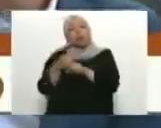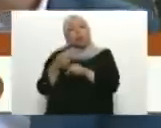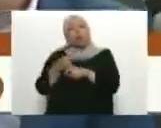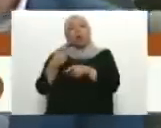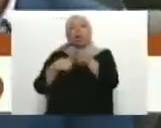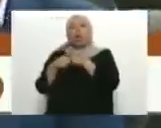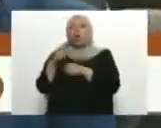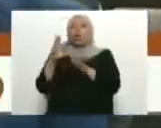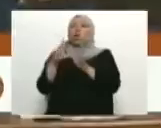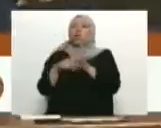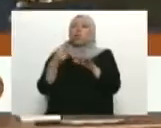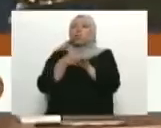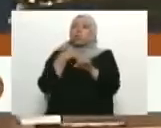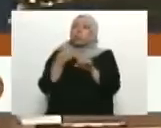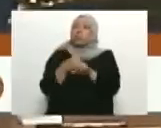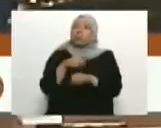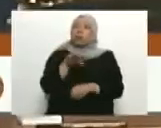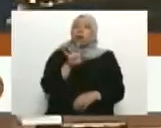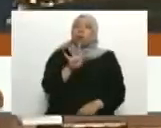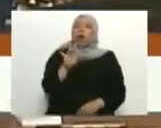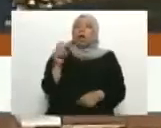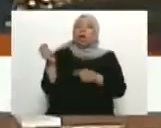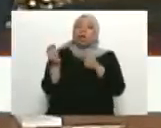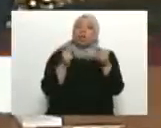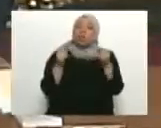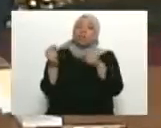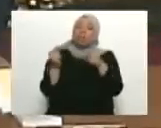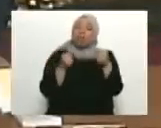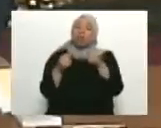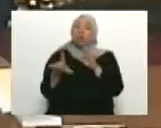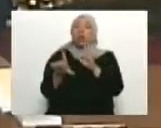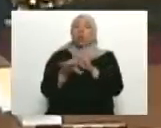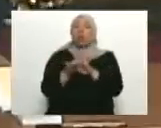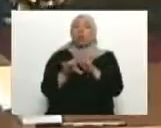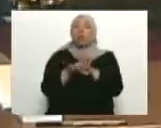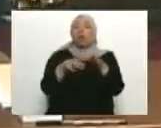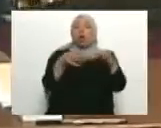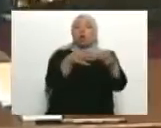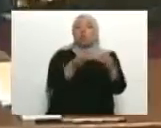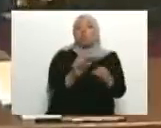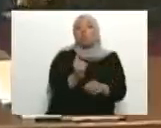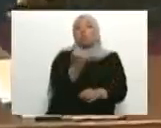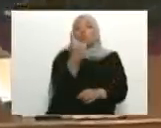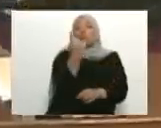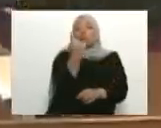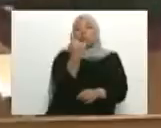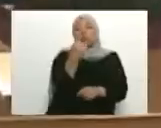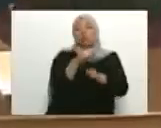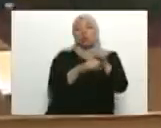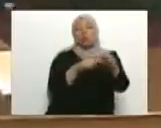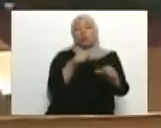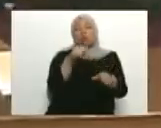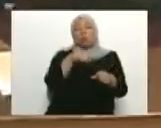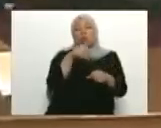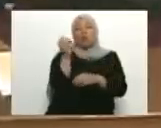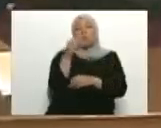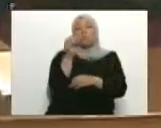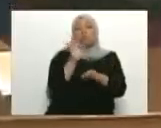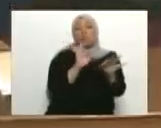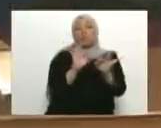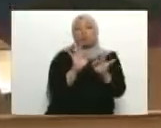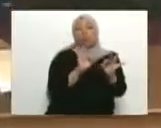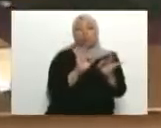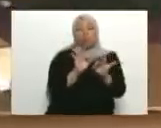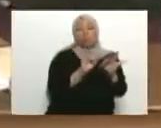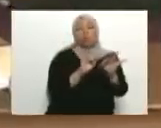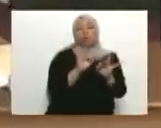mesas de trabajo. En cada mesa se debatirá un capítulo de esta ley. La mesa número uno, el hemiciclo, va a ser aquí en el hemiciclo protocolar, estará al